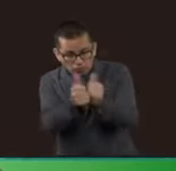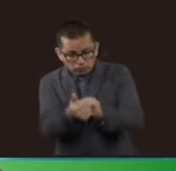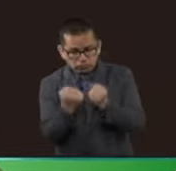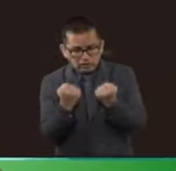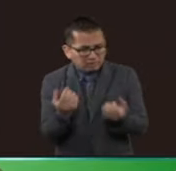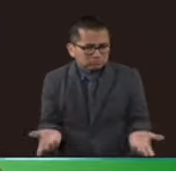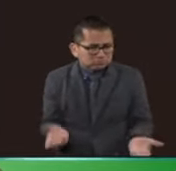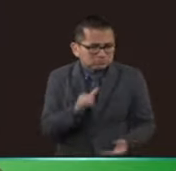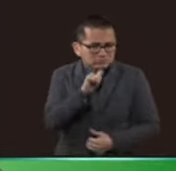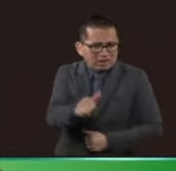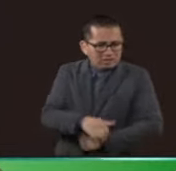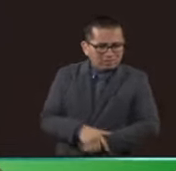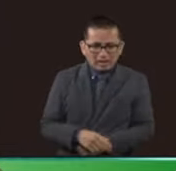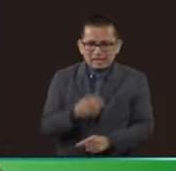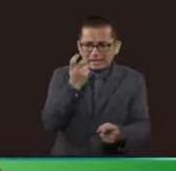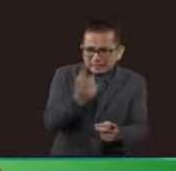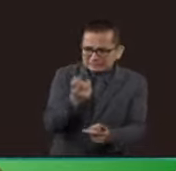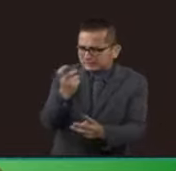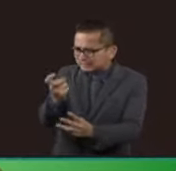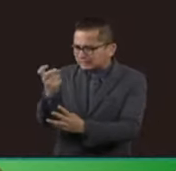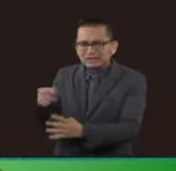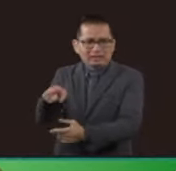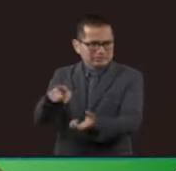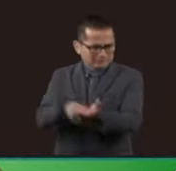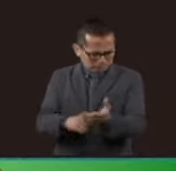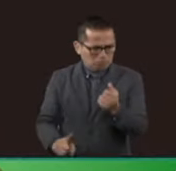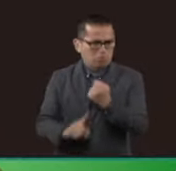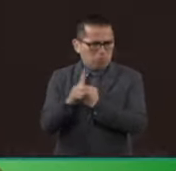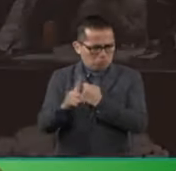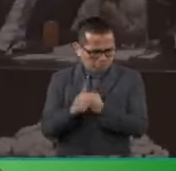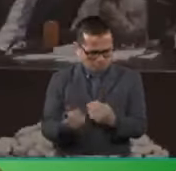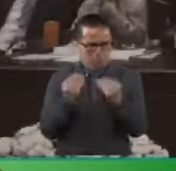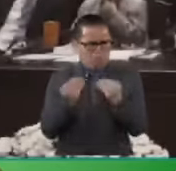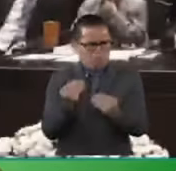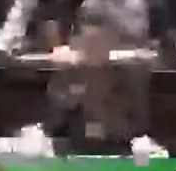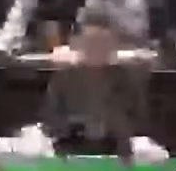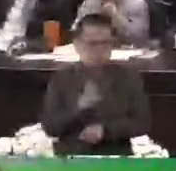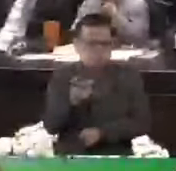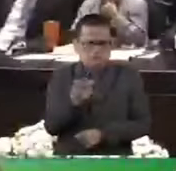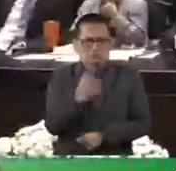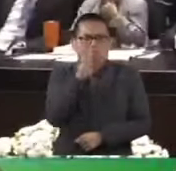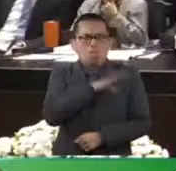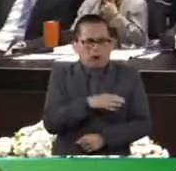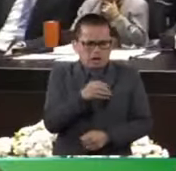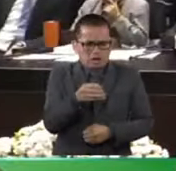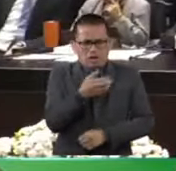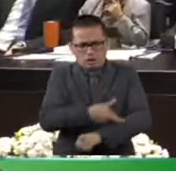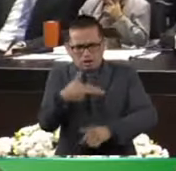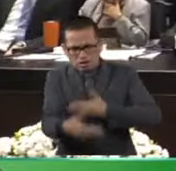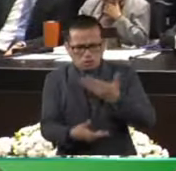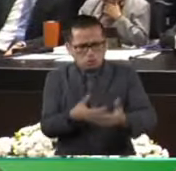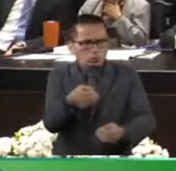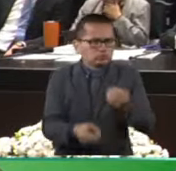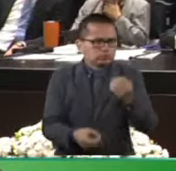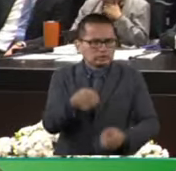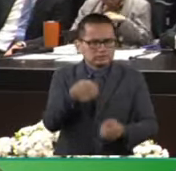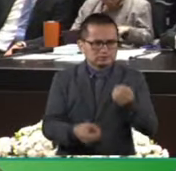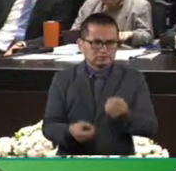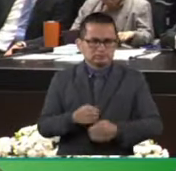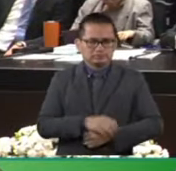se encuentran muchos de los problemas del sistema de justicia en este